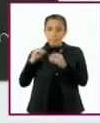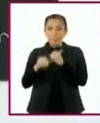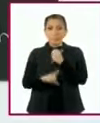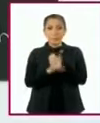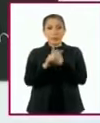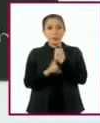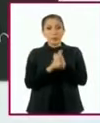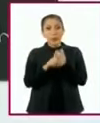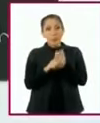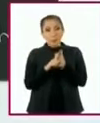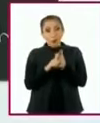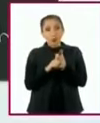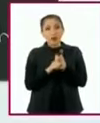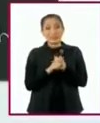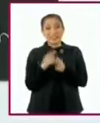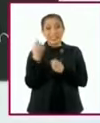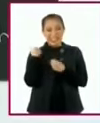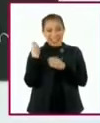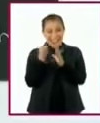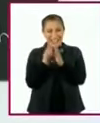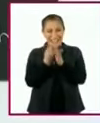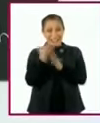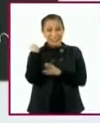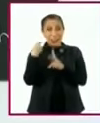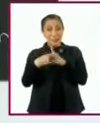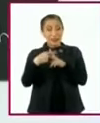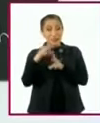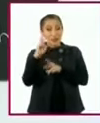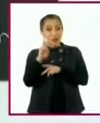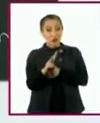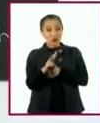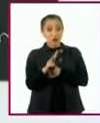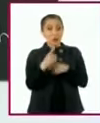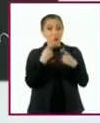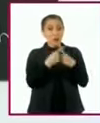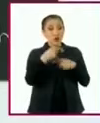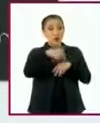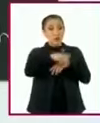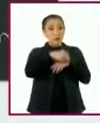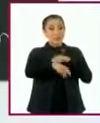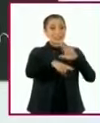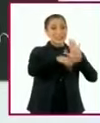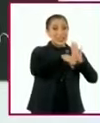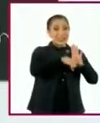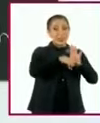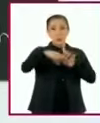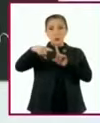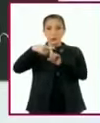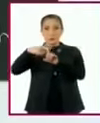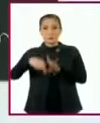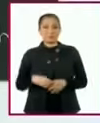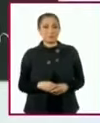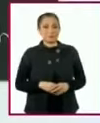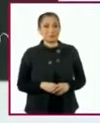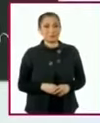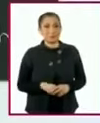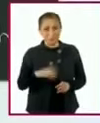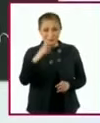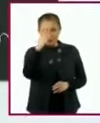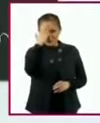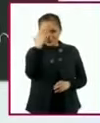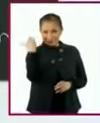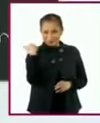móvil con el que cerramos la sesión Matemáticas 2, multiplicación de números negativos y positivos. ¿Lo